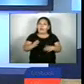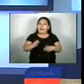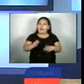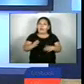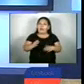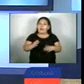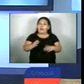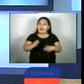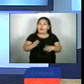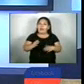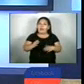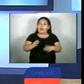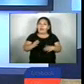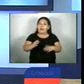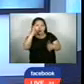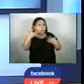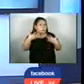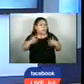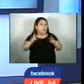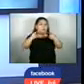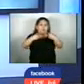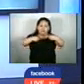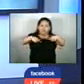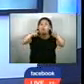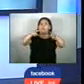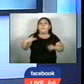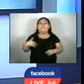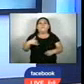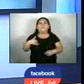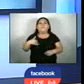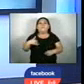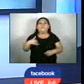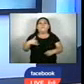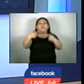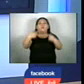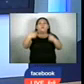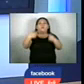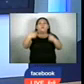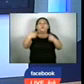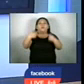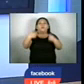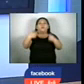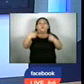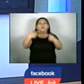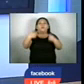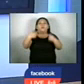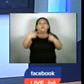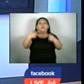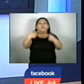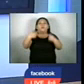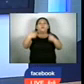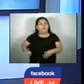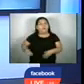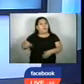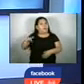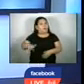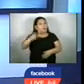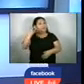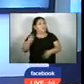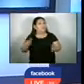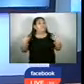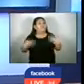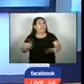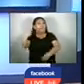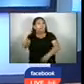se cumple un año desde que el Ministerio de Salud inició el proceso de vacunación contra el COVID-19 en el país y que hasta la fecha ha permitido